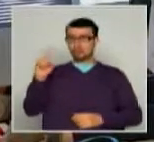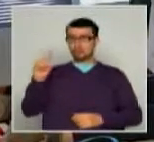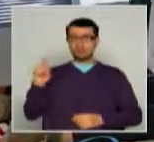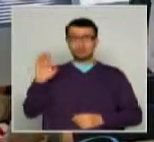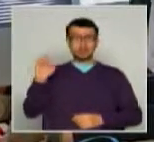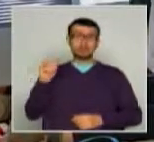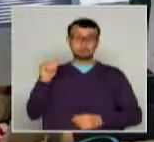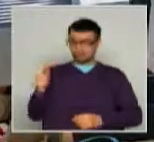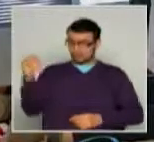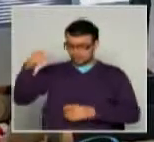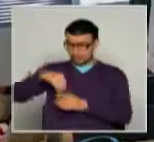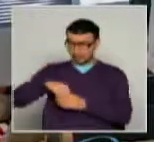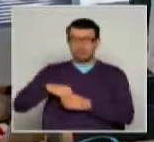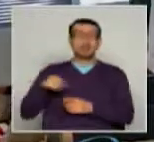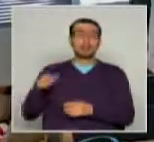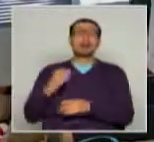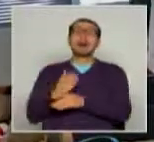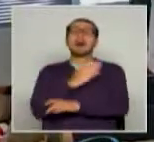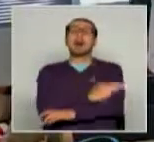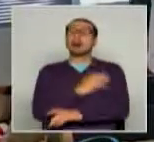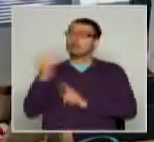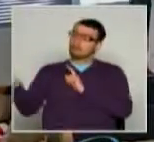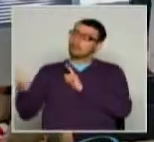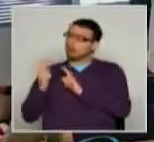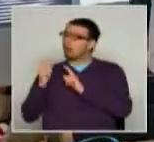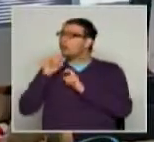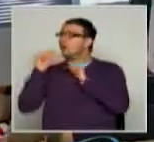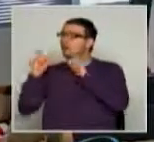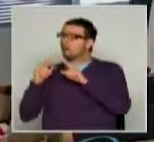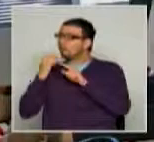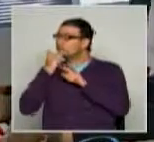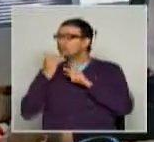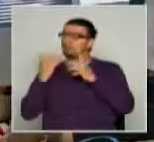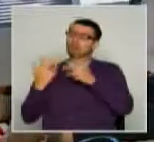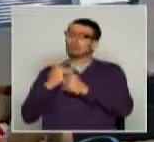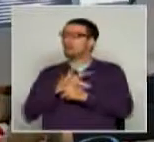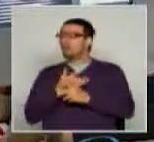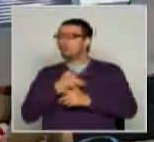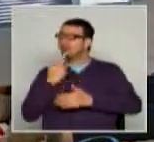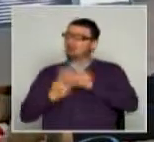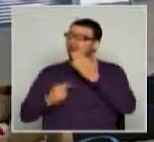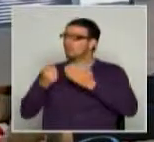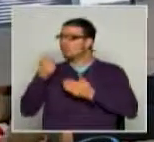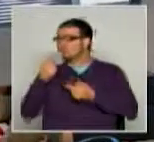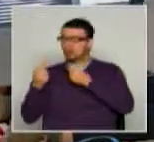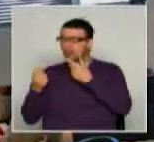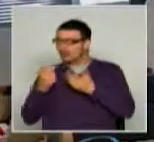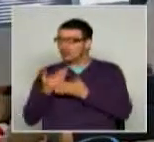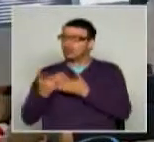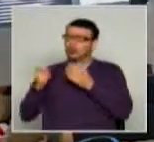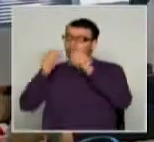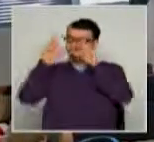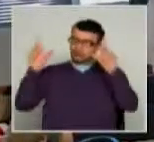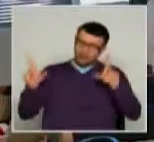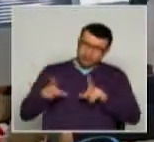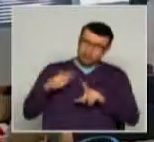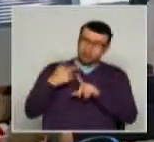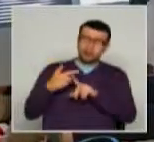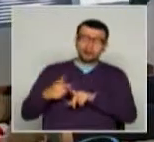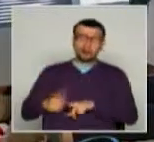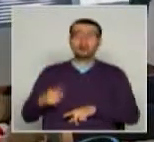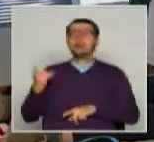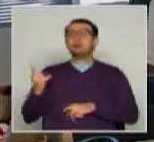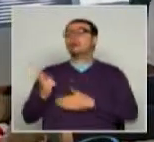acá, ha existido una historia clínica muy completa, desde el ortodoxo, con todos los exámenes paraclínicos,